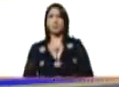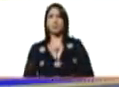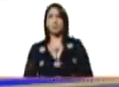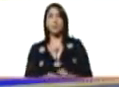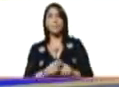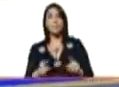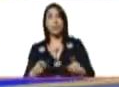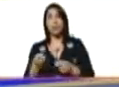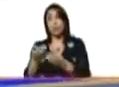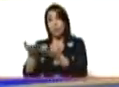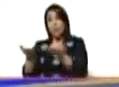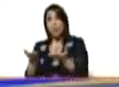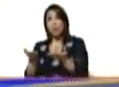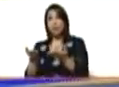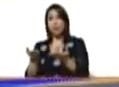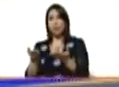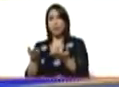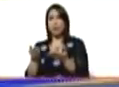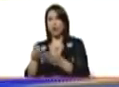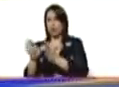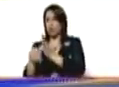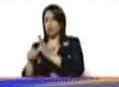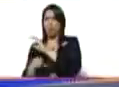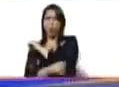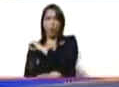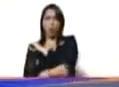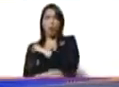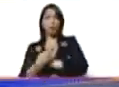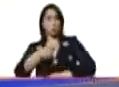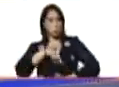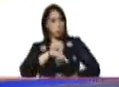Pero si ellos andan en eso, nosotros andamos